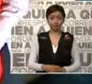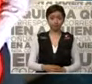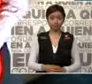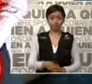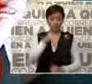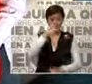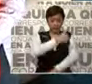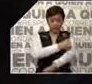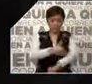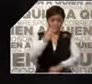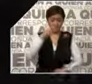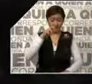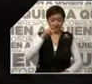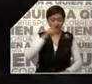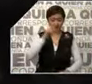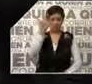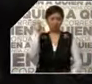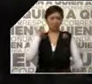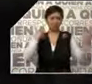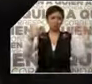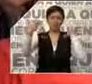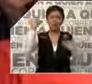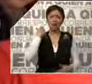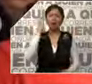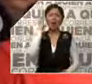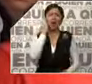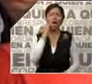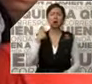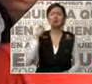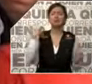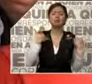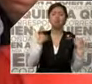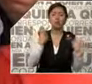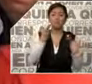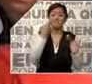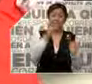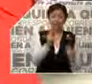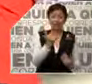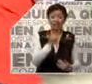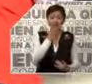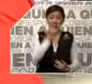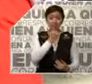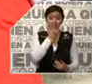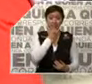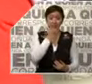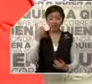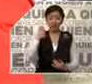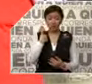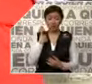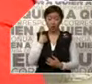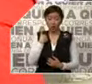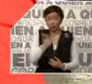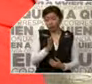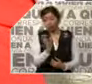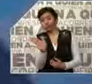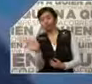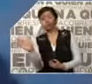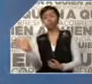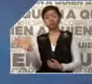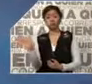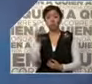La familia Hernández iba de paseo a León, Guanajuato, y aseguran que su único error fue dar una vuelta continua a la derecha. Unos policías